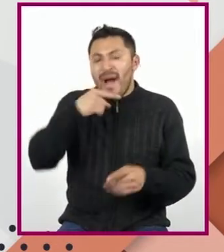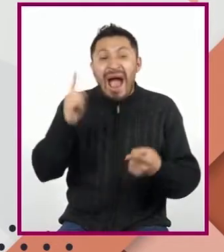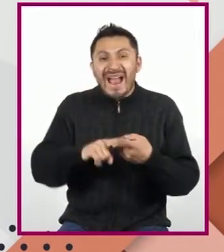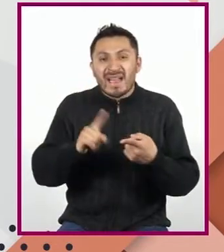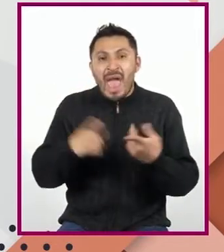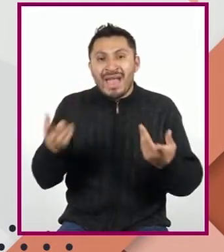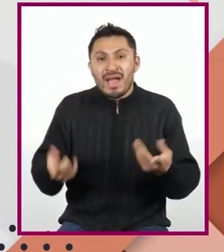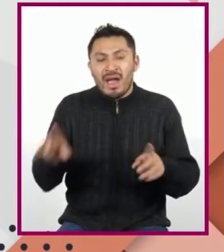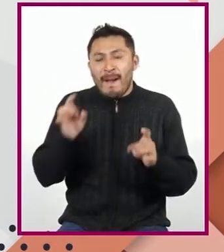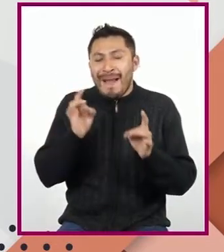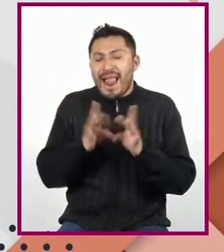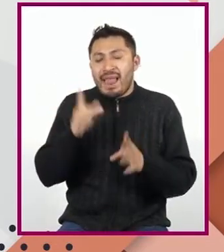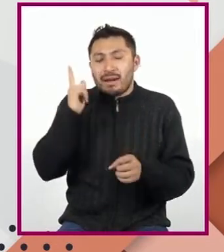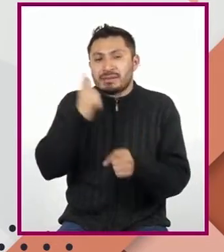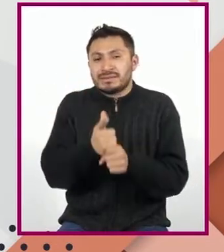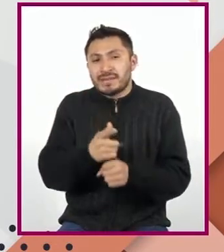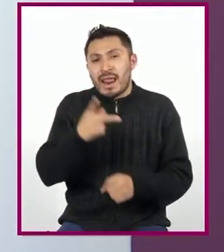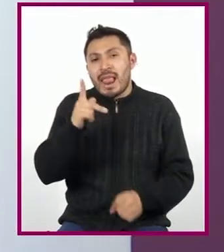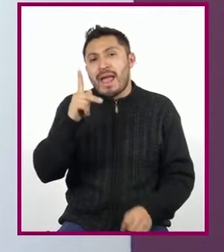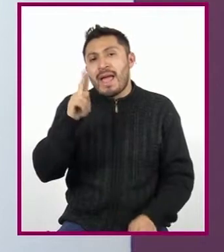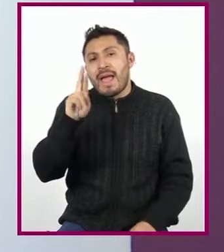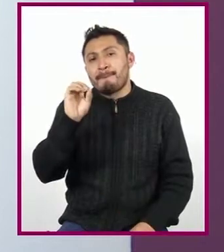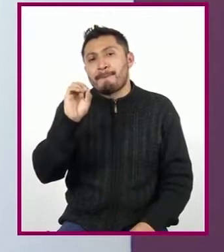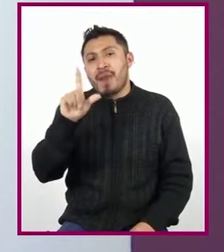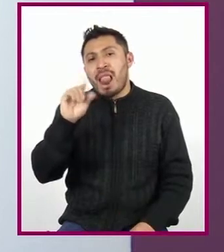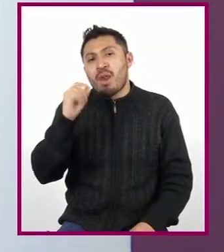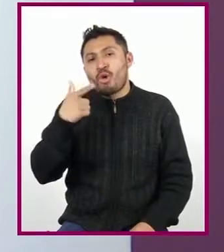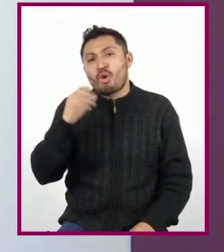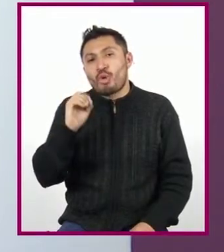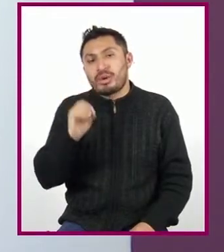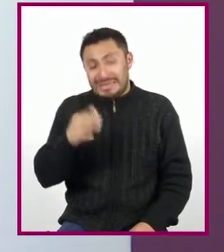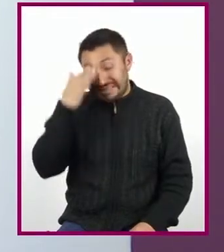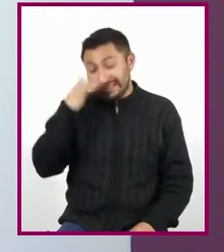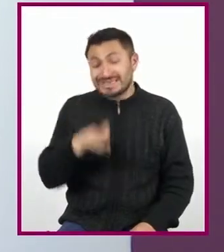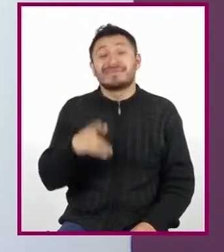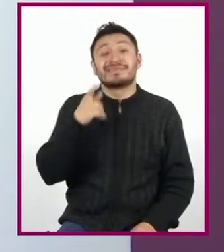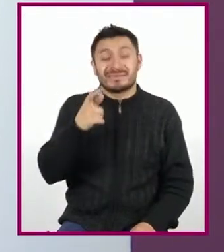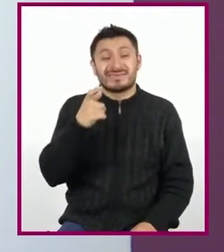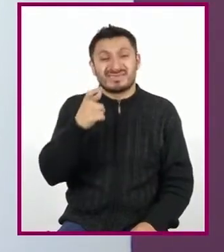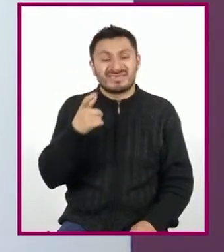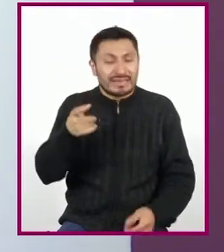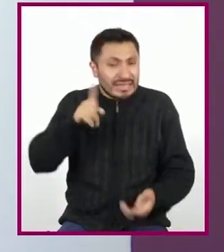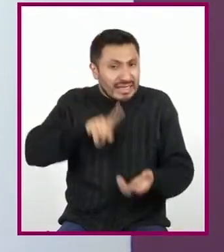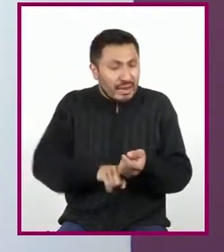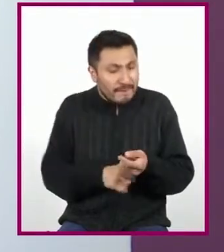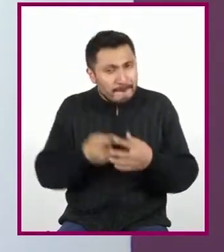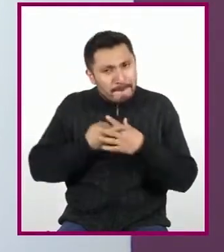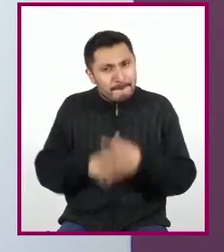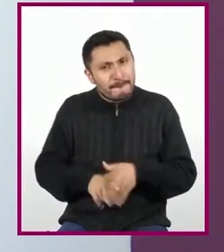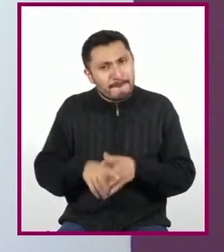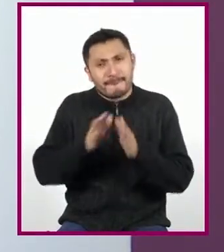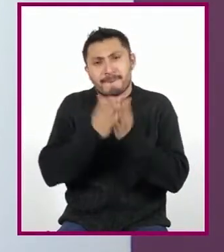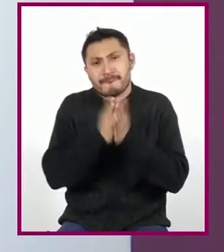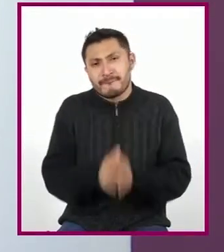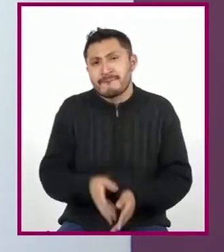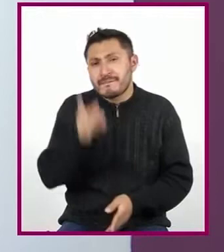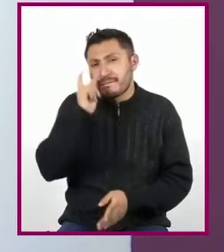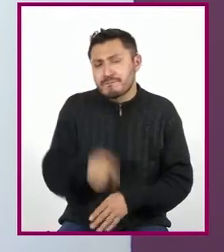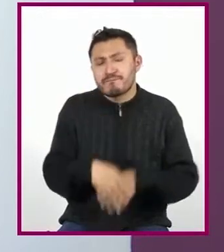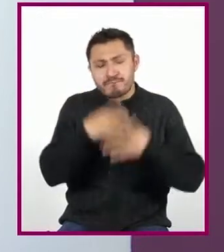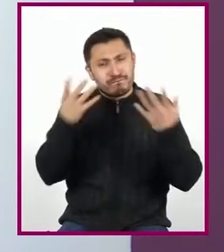contenido de las obras que podría leer. Revisé los paratextos externos: la tapa, la